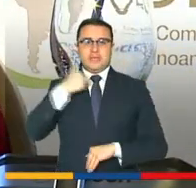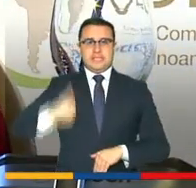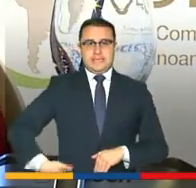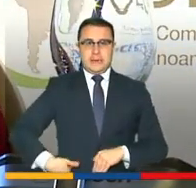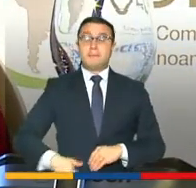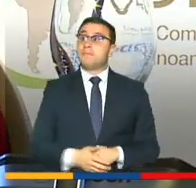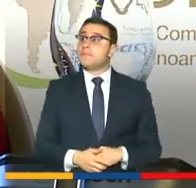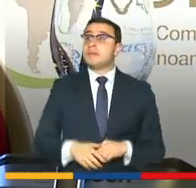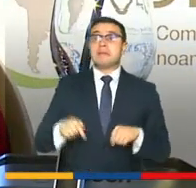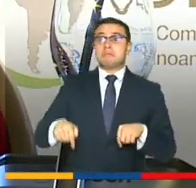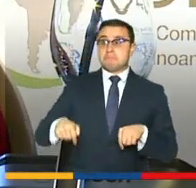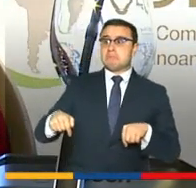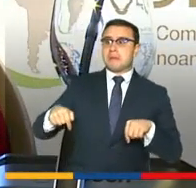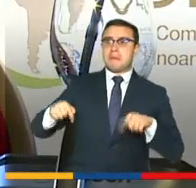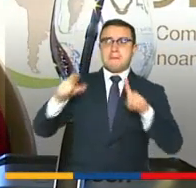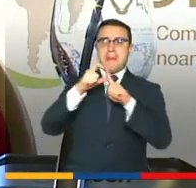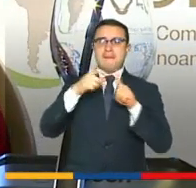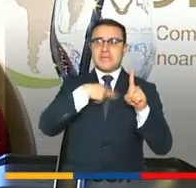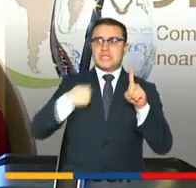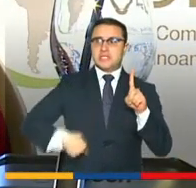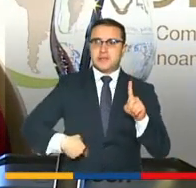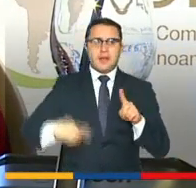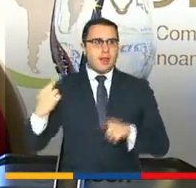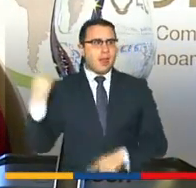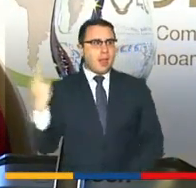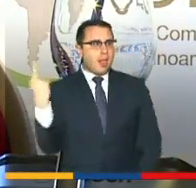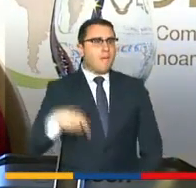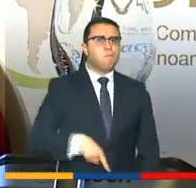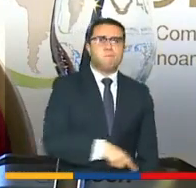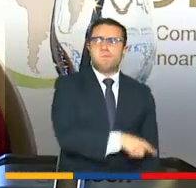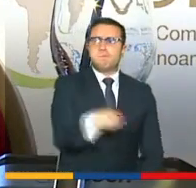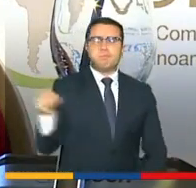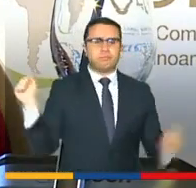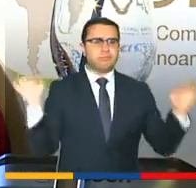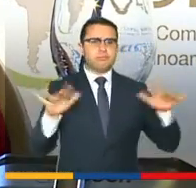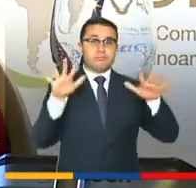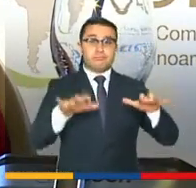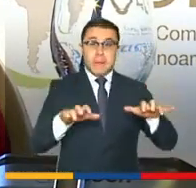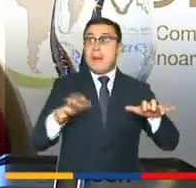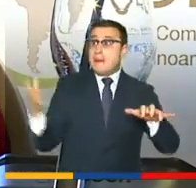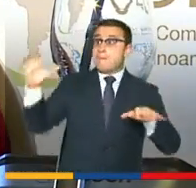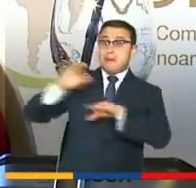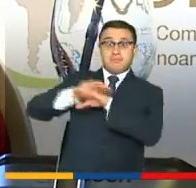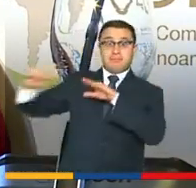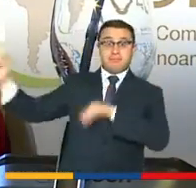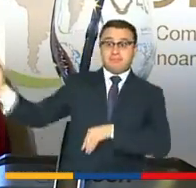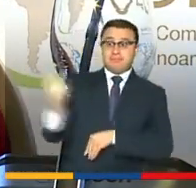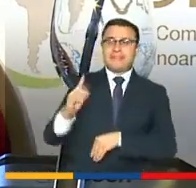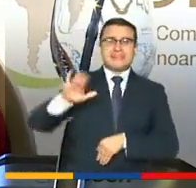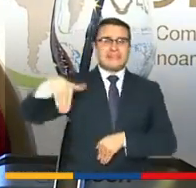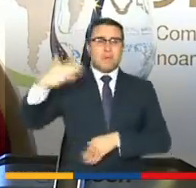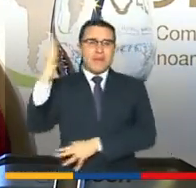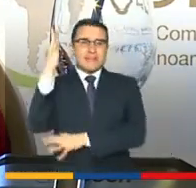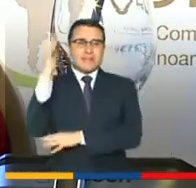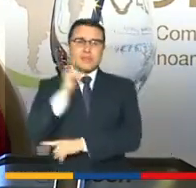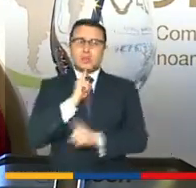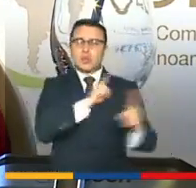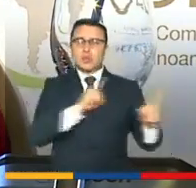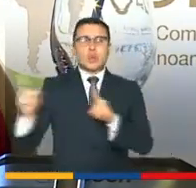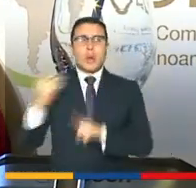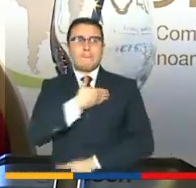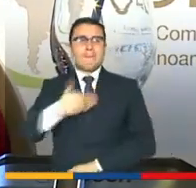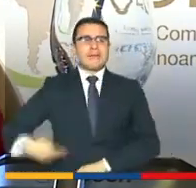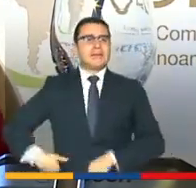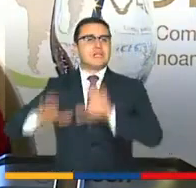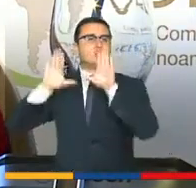China en esta cumbre, de hecho es uno de los estados invitados y habrá un discurso del presidente Xi Jinping. Quería preguntarle en su criterio, en su visión,